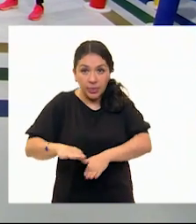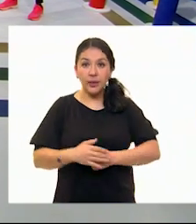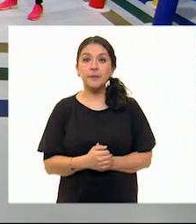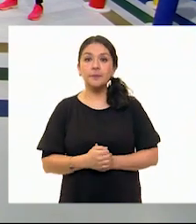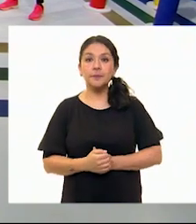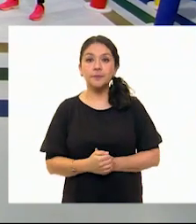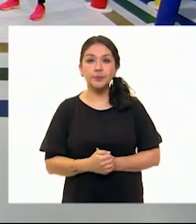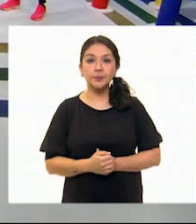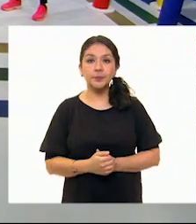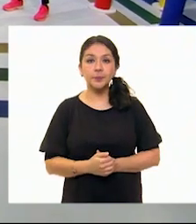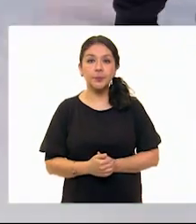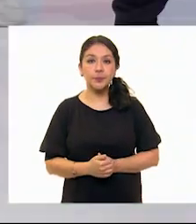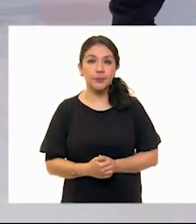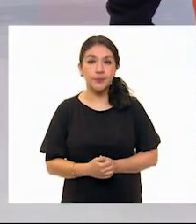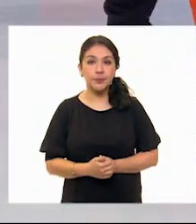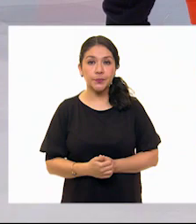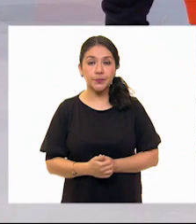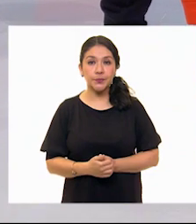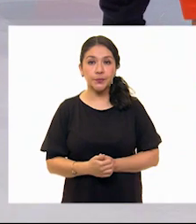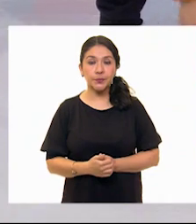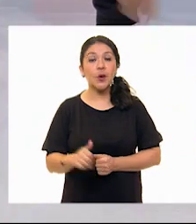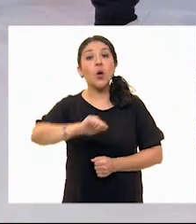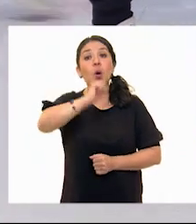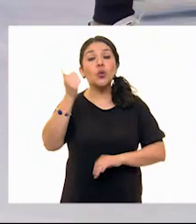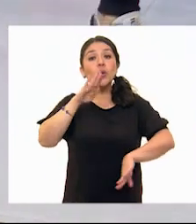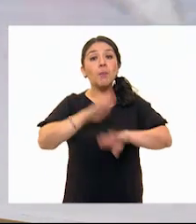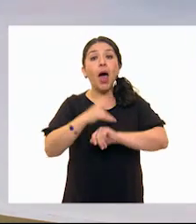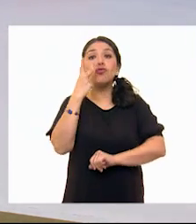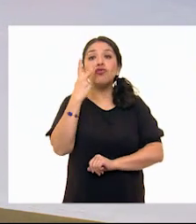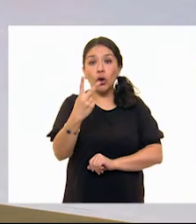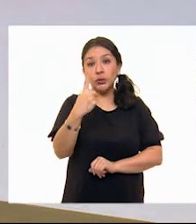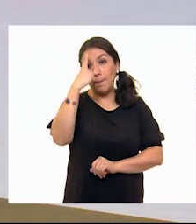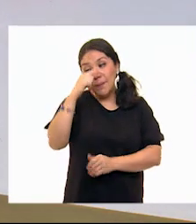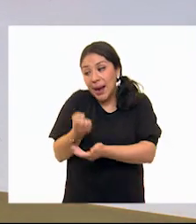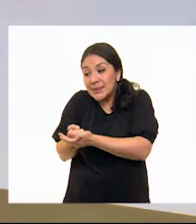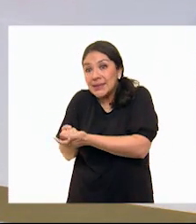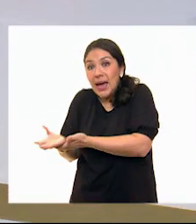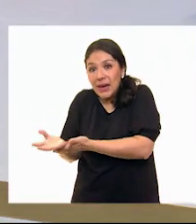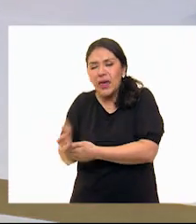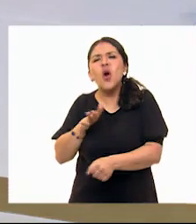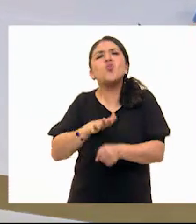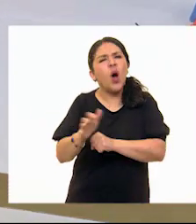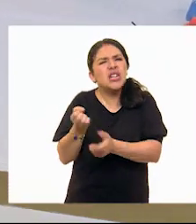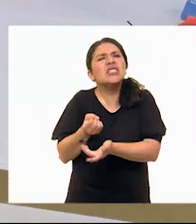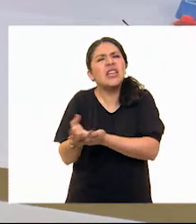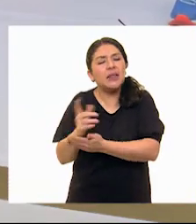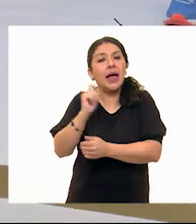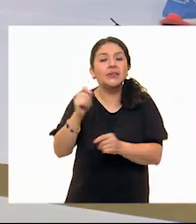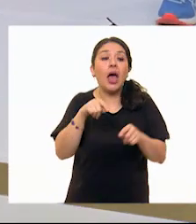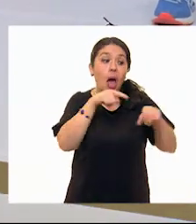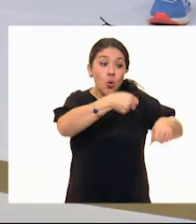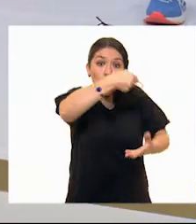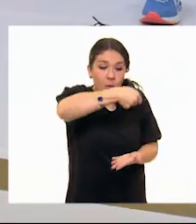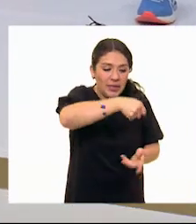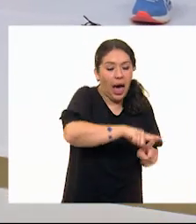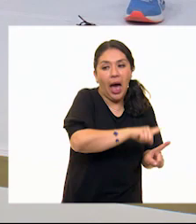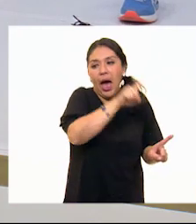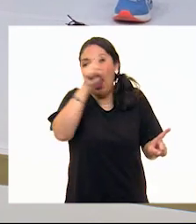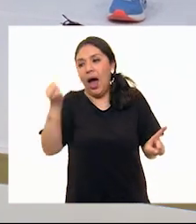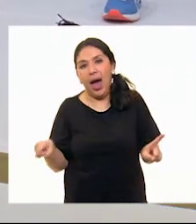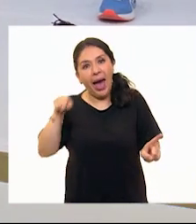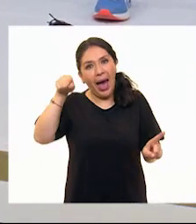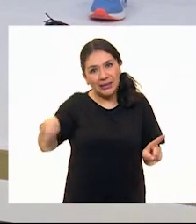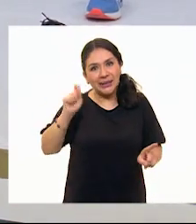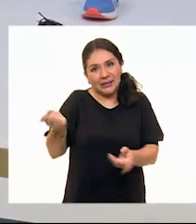Así. Así. Y dos hacia la zona de salida. Tu zona de salida va a ser del lado contrario de la cubeta. Aquí.